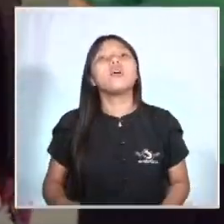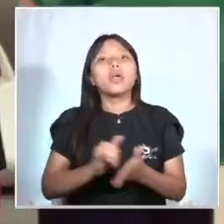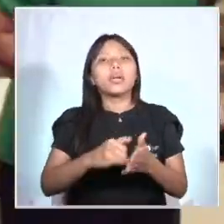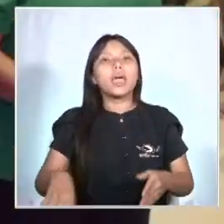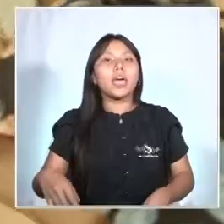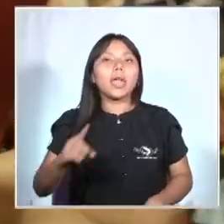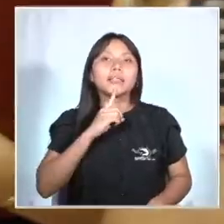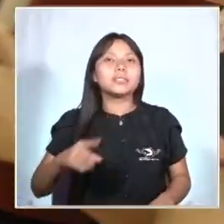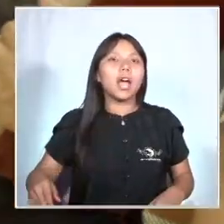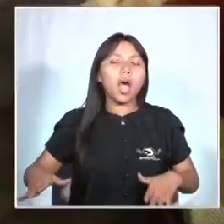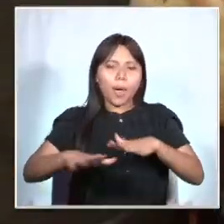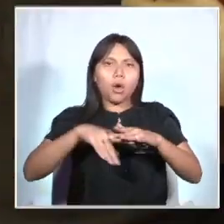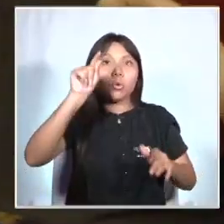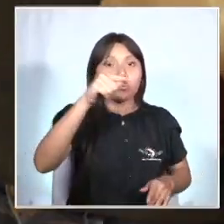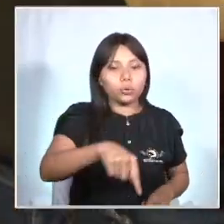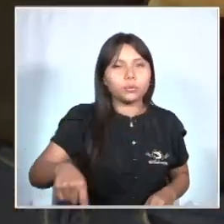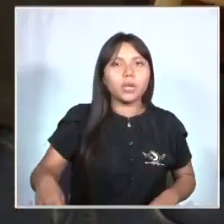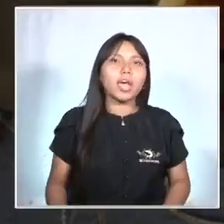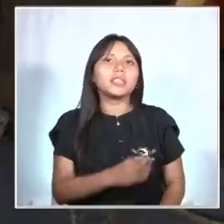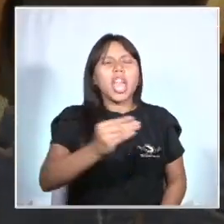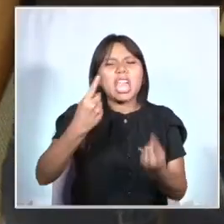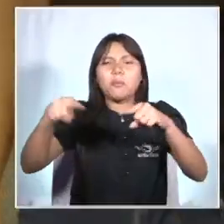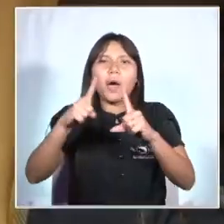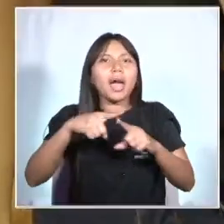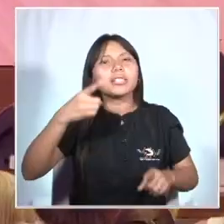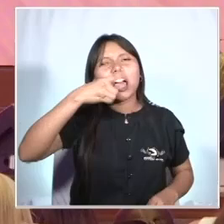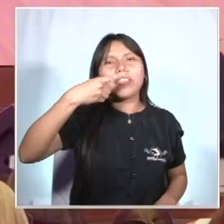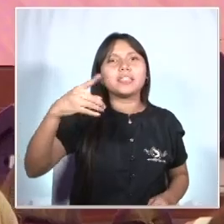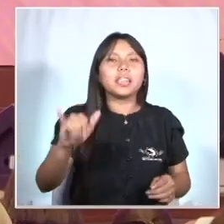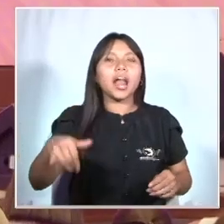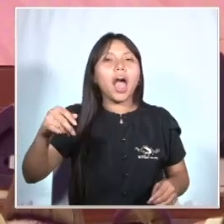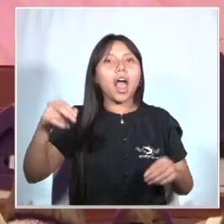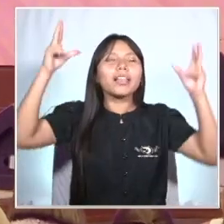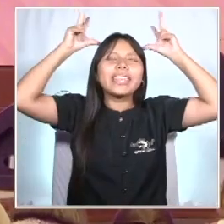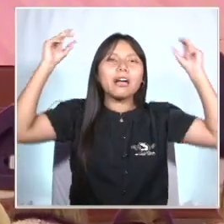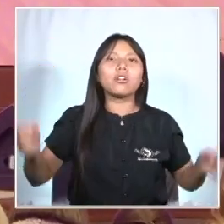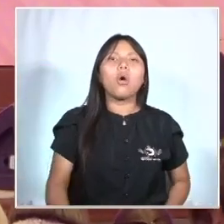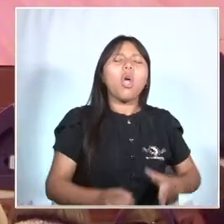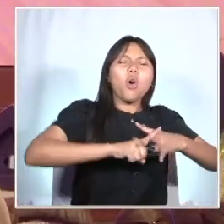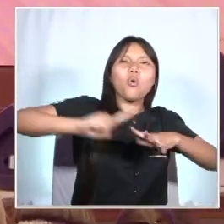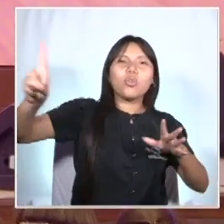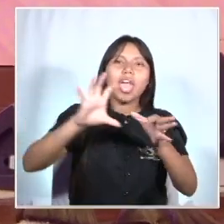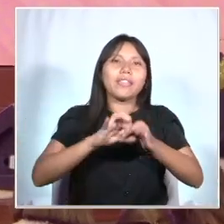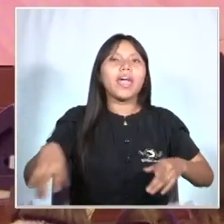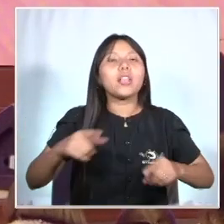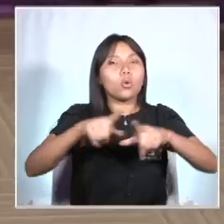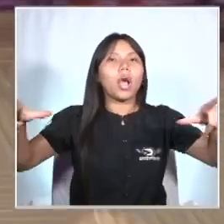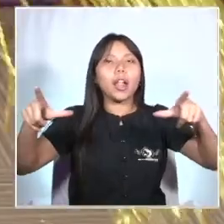pies y le vas a decir: ese maldito diablo, al salir de este lugar. Salgo como